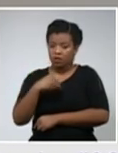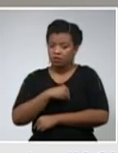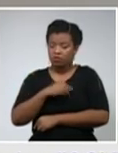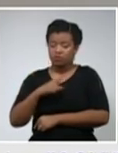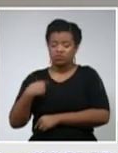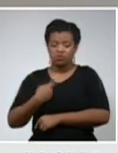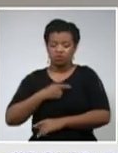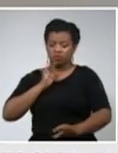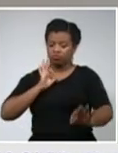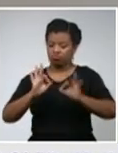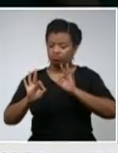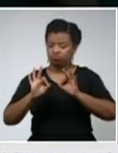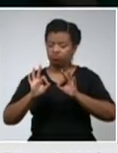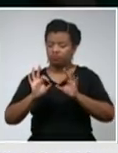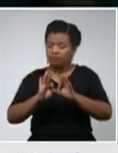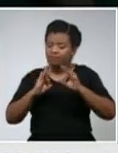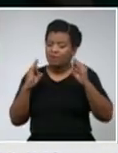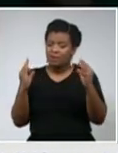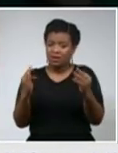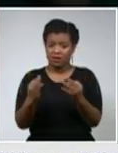en sus familiares.